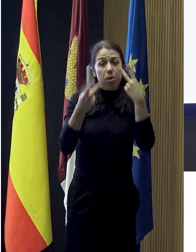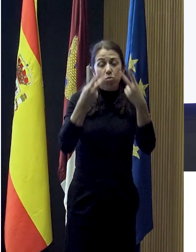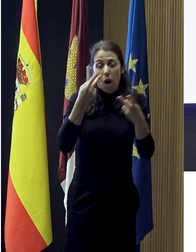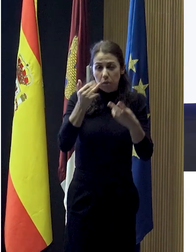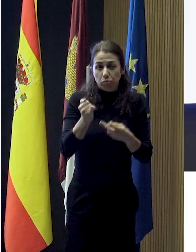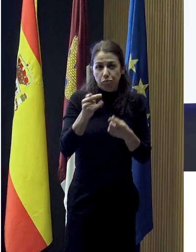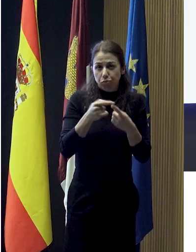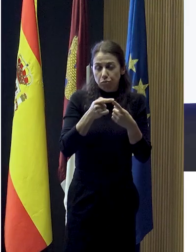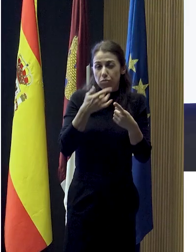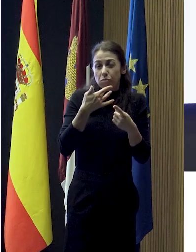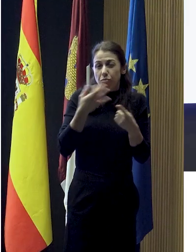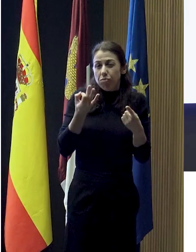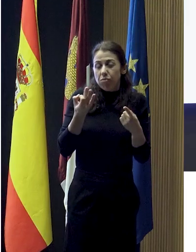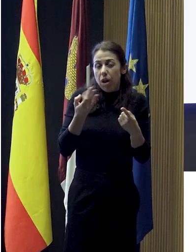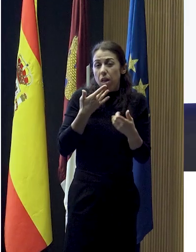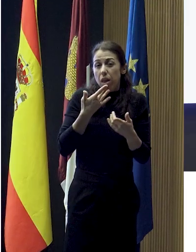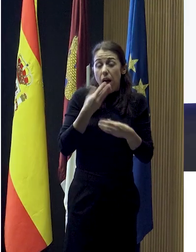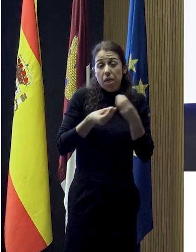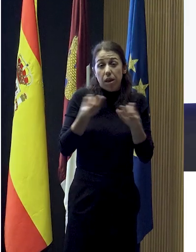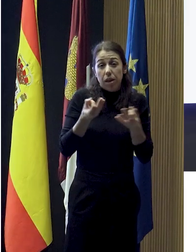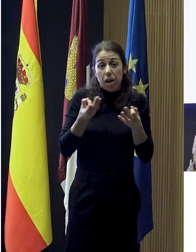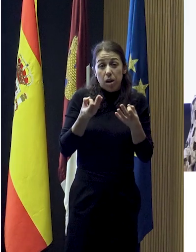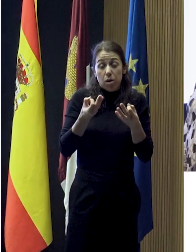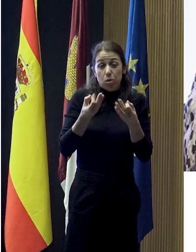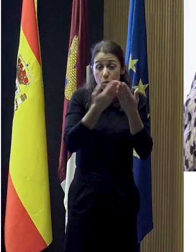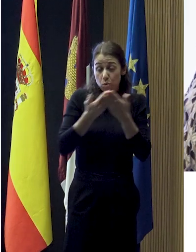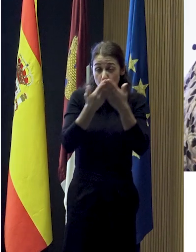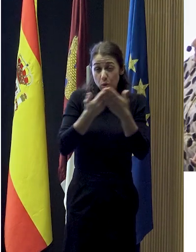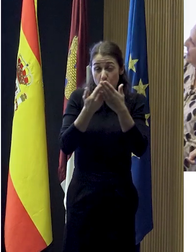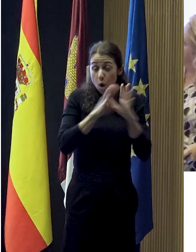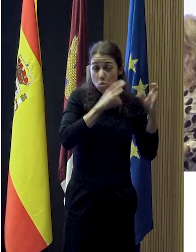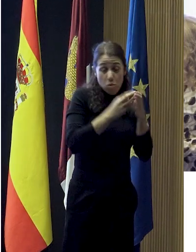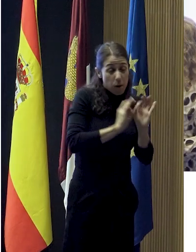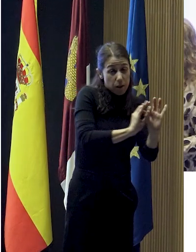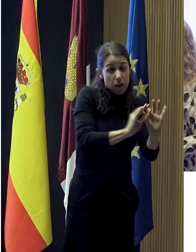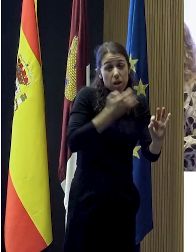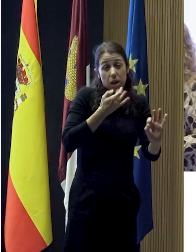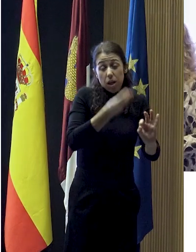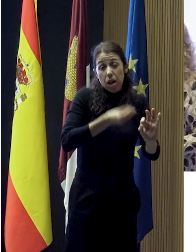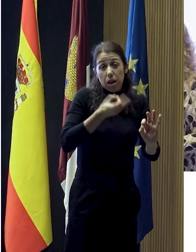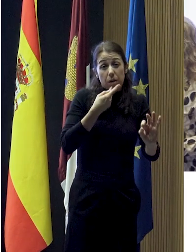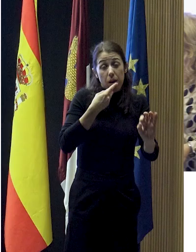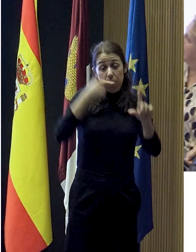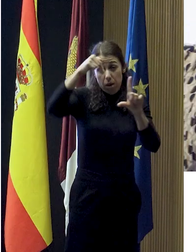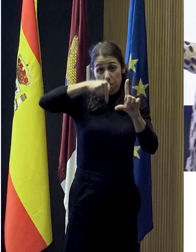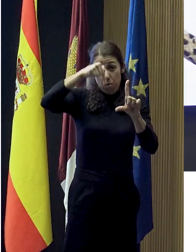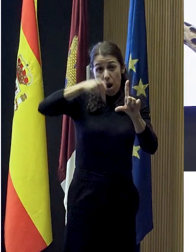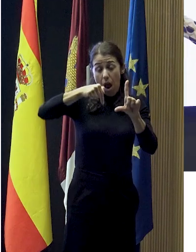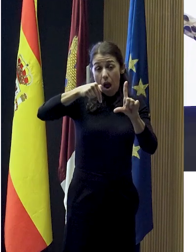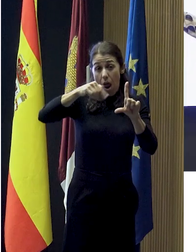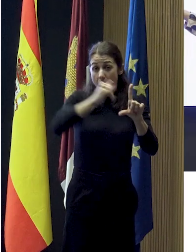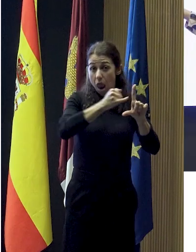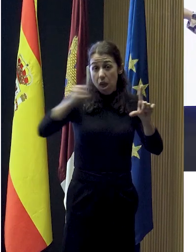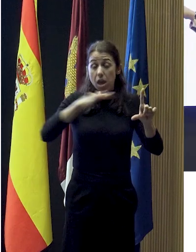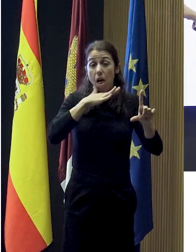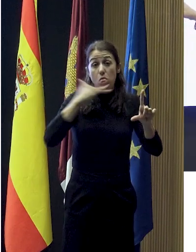¿vale? Lo que hacen estos investigadores del grupo de Joaquín Fuster es, veis ahí abajo que tenéis una línea azul, que